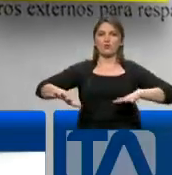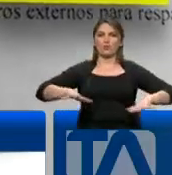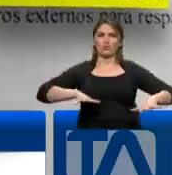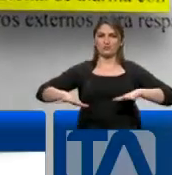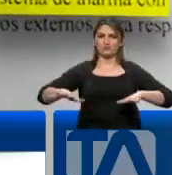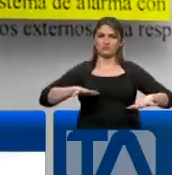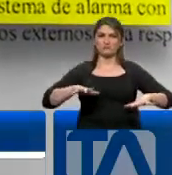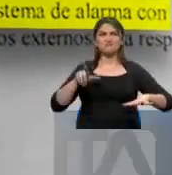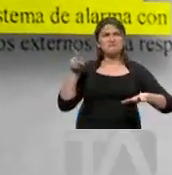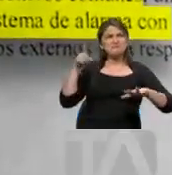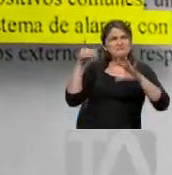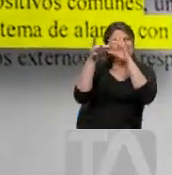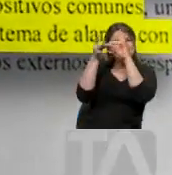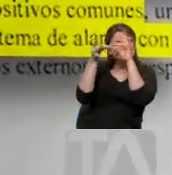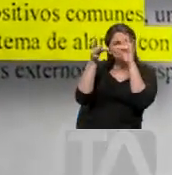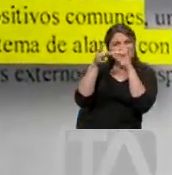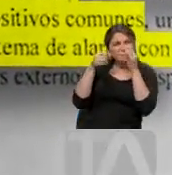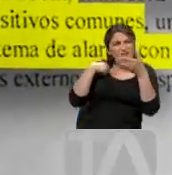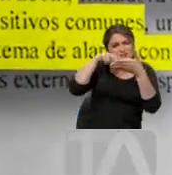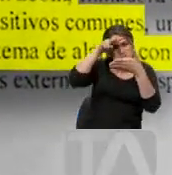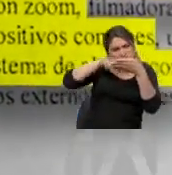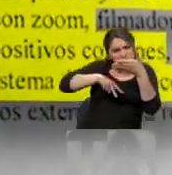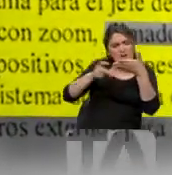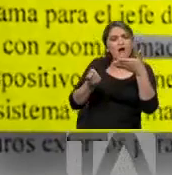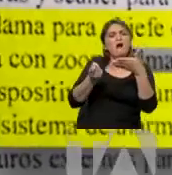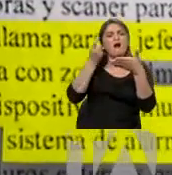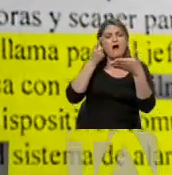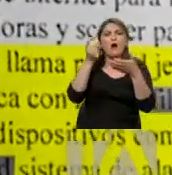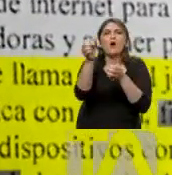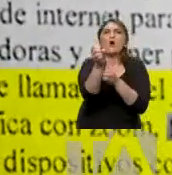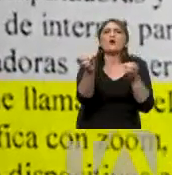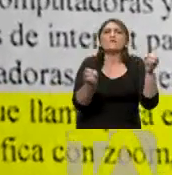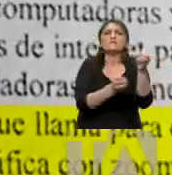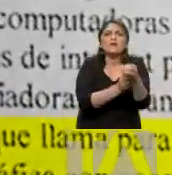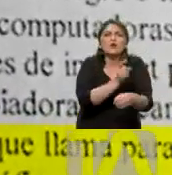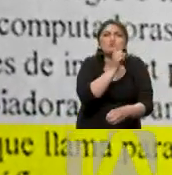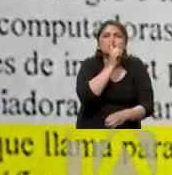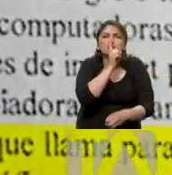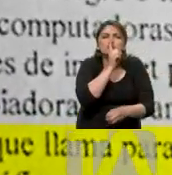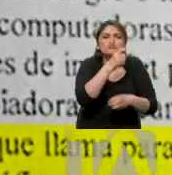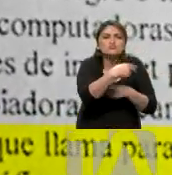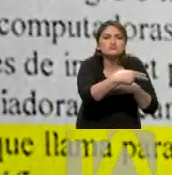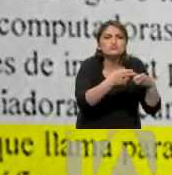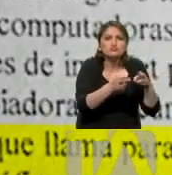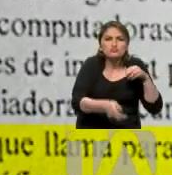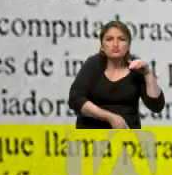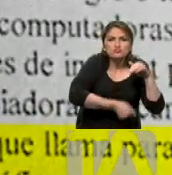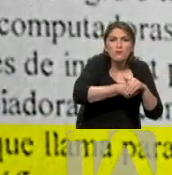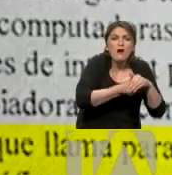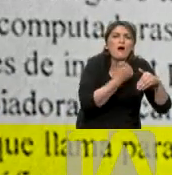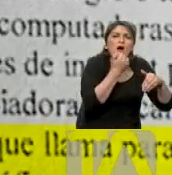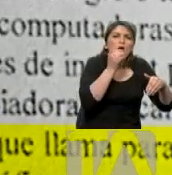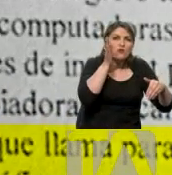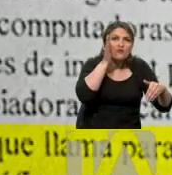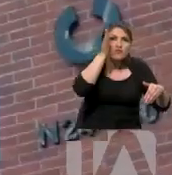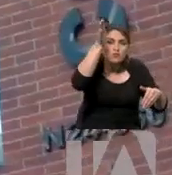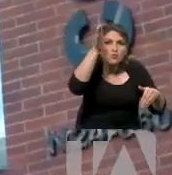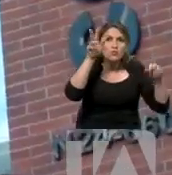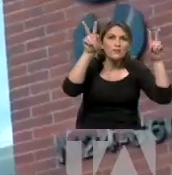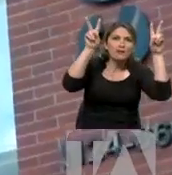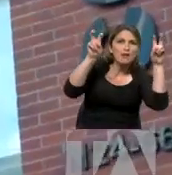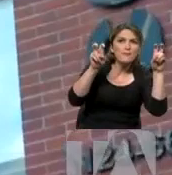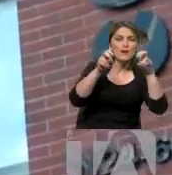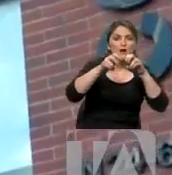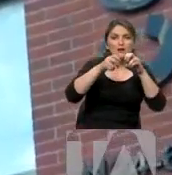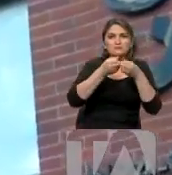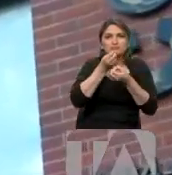correo, la oficina en Quito era para el equipo de trabajo con miras a seguir ocupándola para misiones futuras reservadas. Es